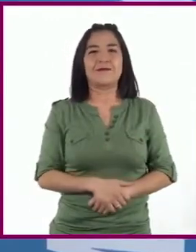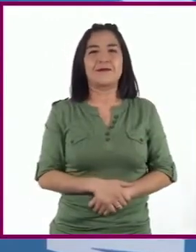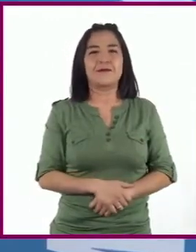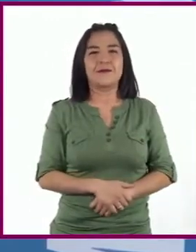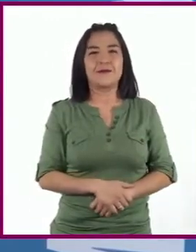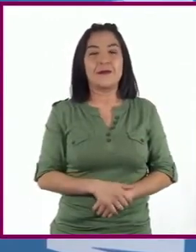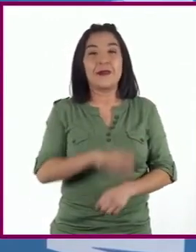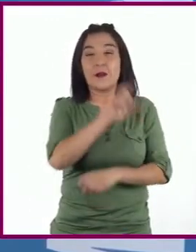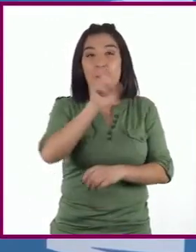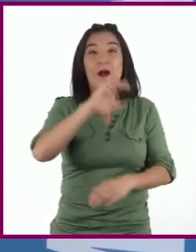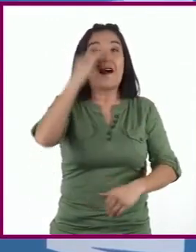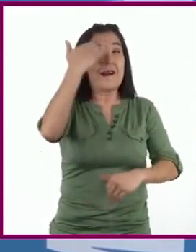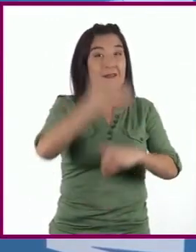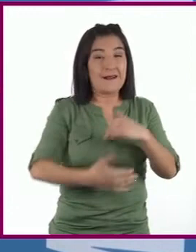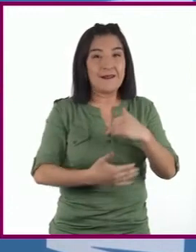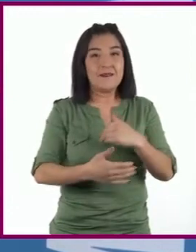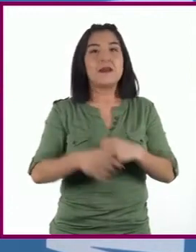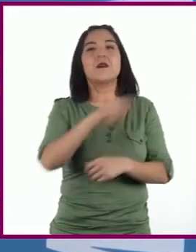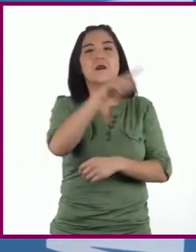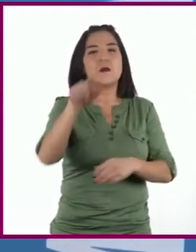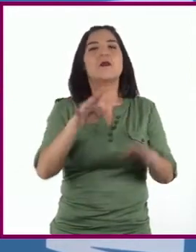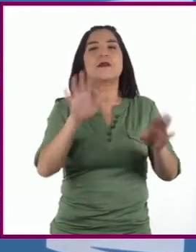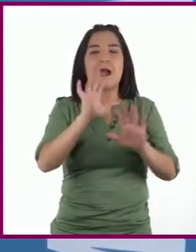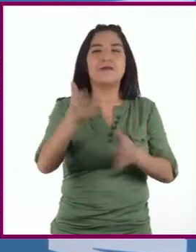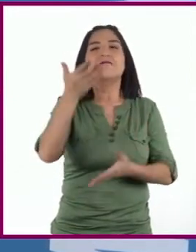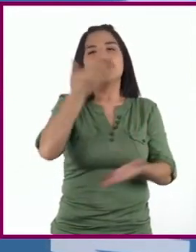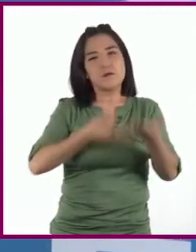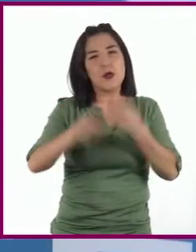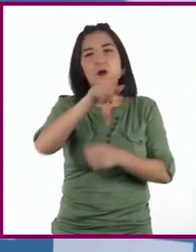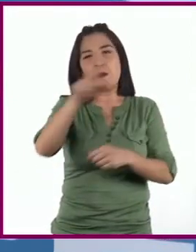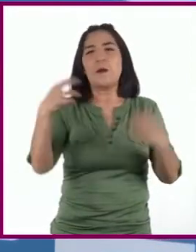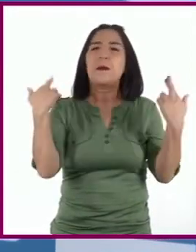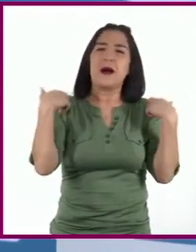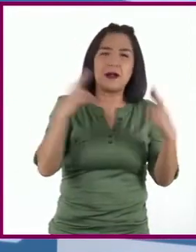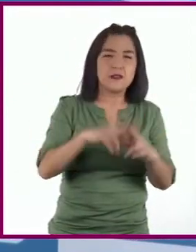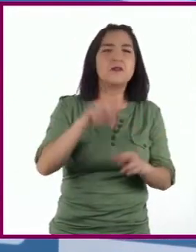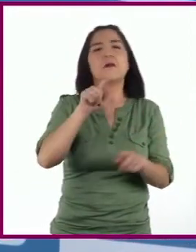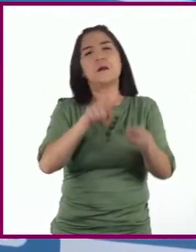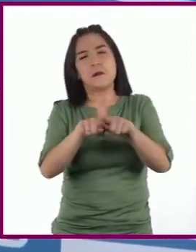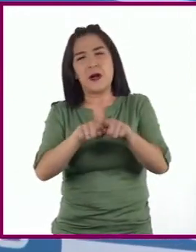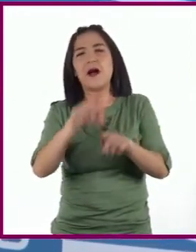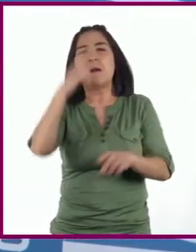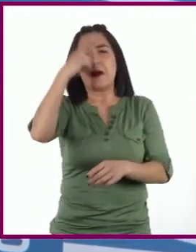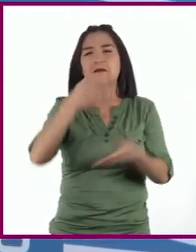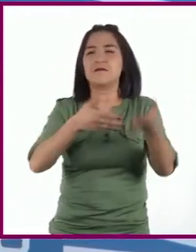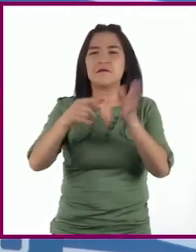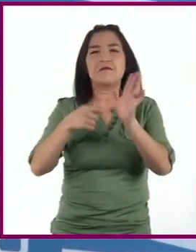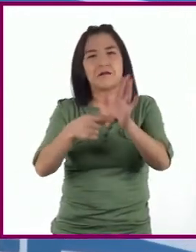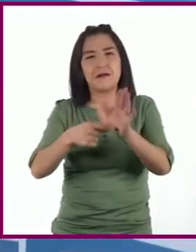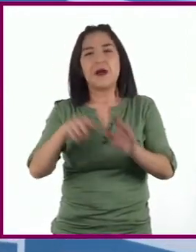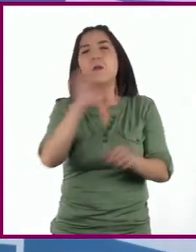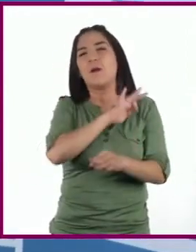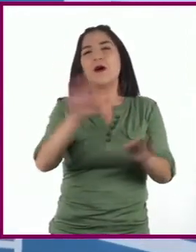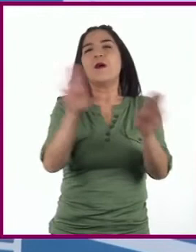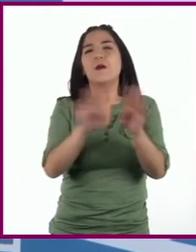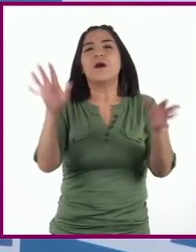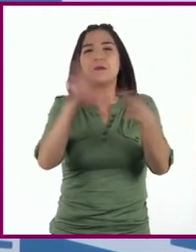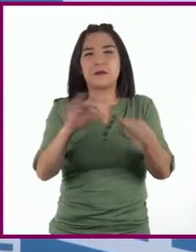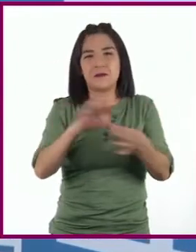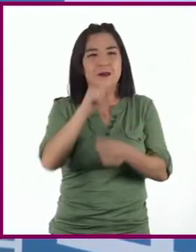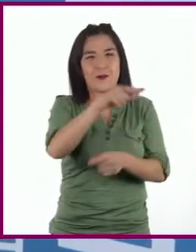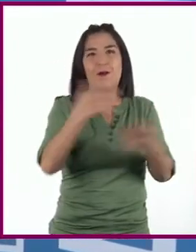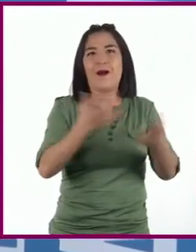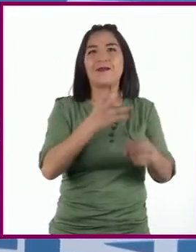Una vez que lo terminen, no olviden compartirlo con sus tutores o hermanos. Quizás hasta podrían explicarles cómo lo